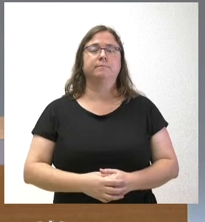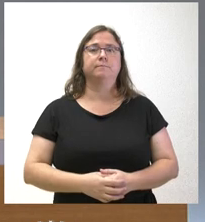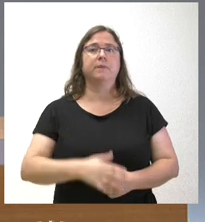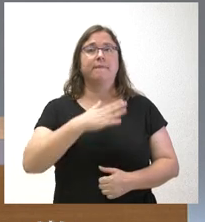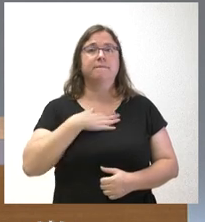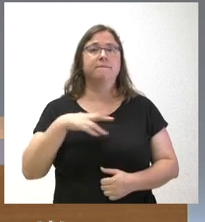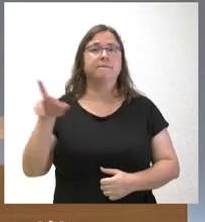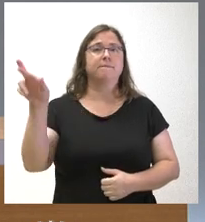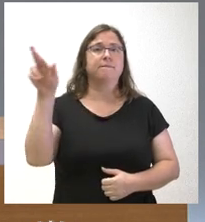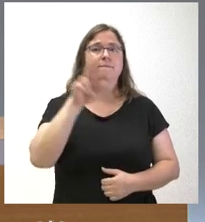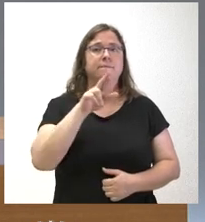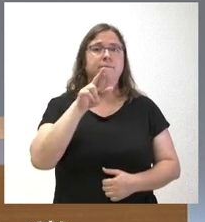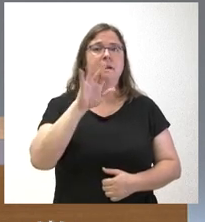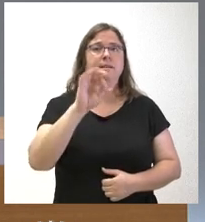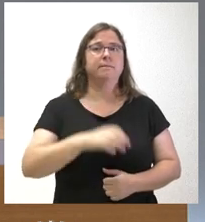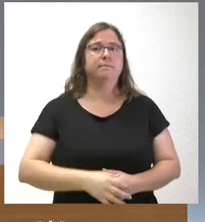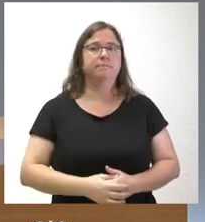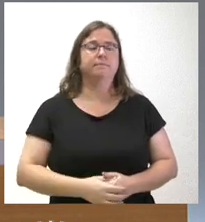quería representar Elizabeth